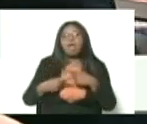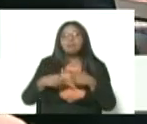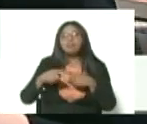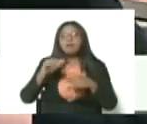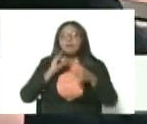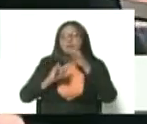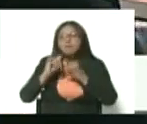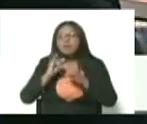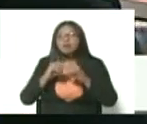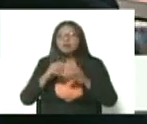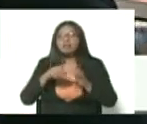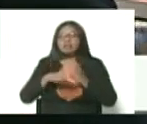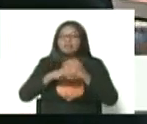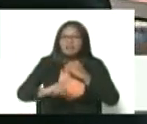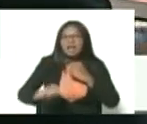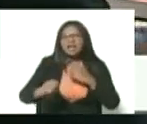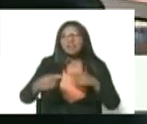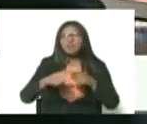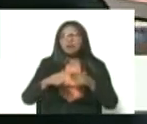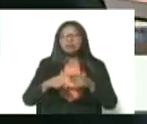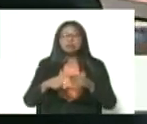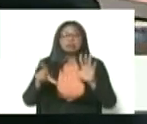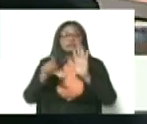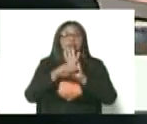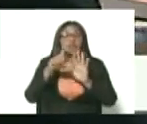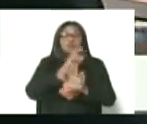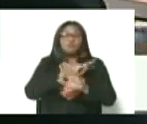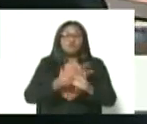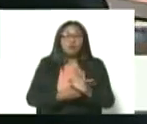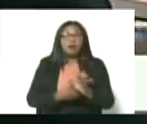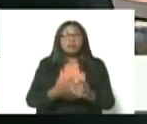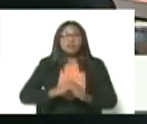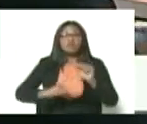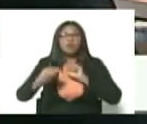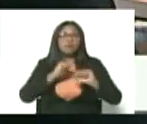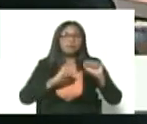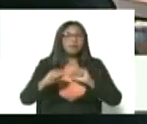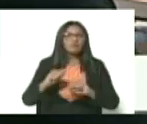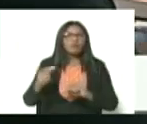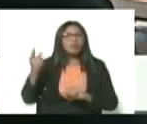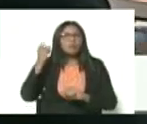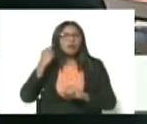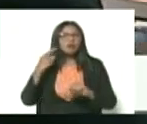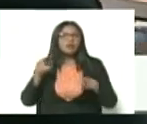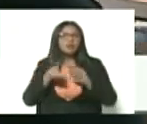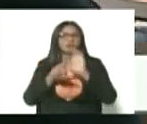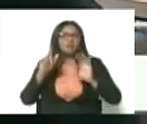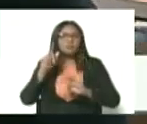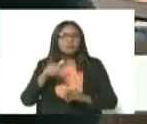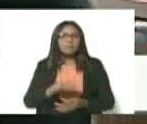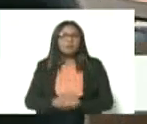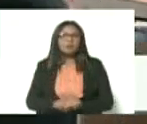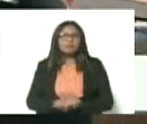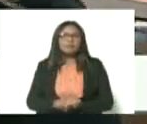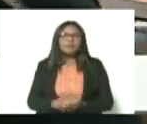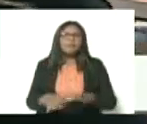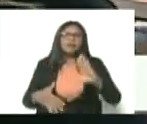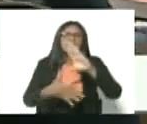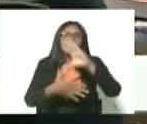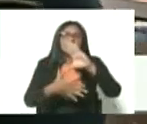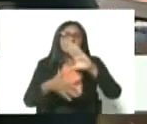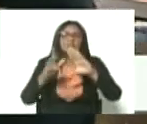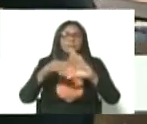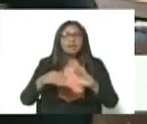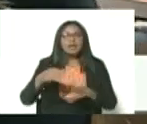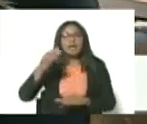ley trajo varias consecuencias en muchos movimientos feministas alrededor, en toda América Latina. En México también